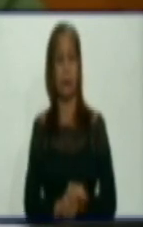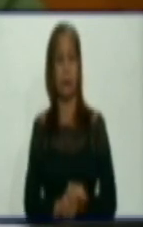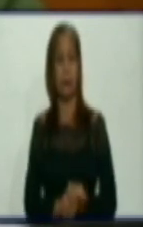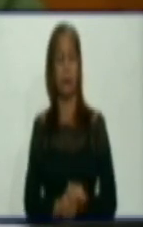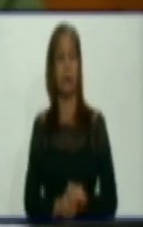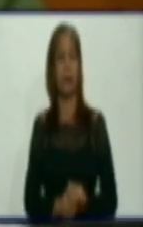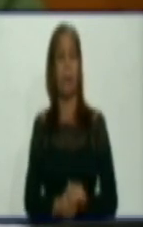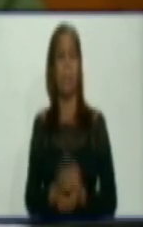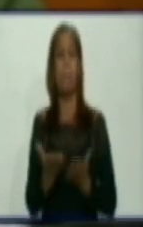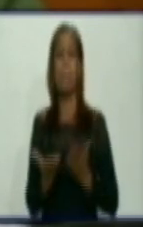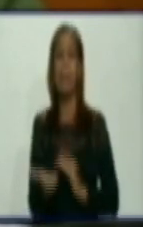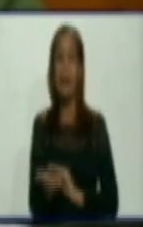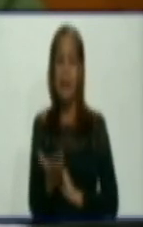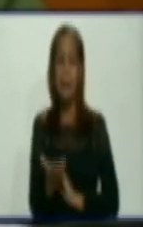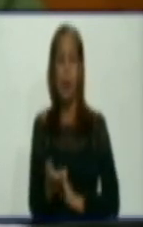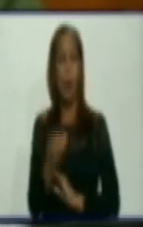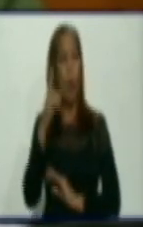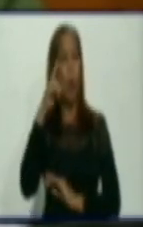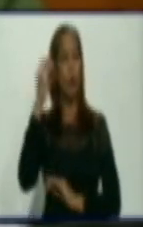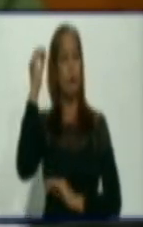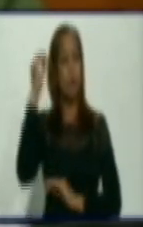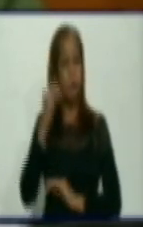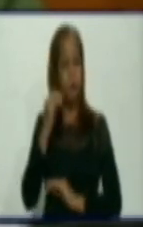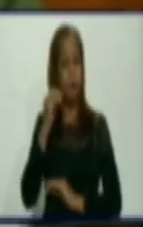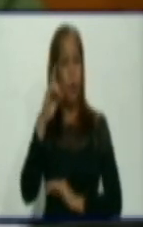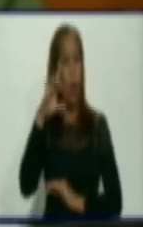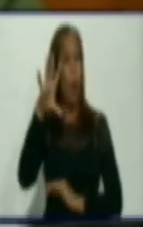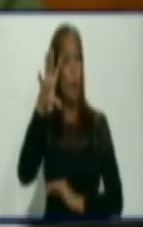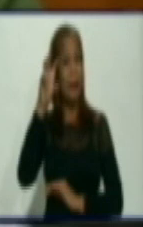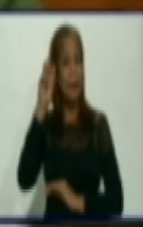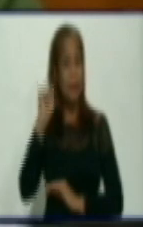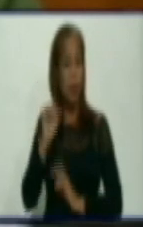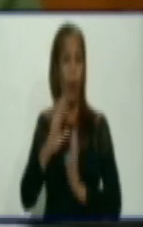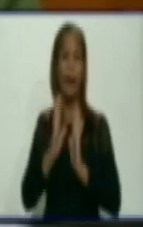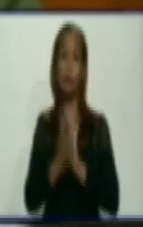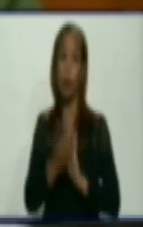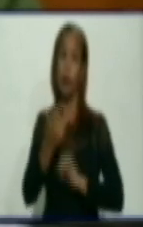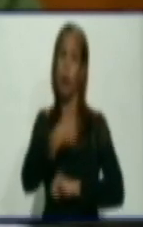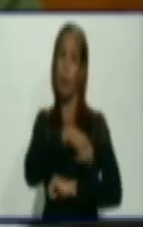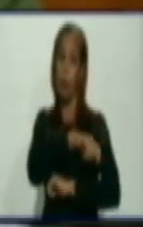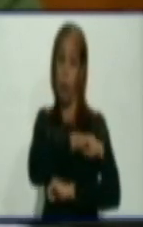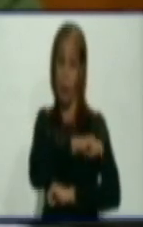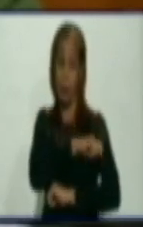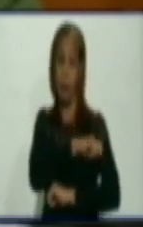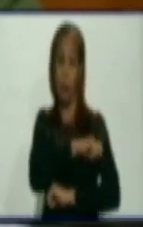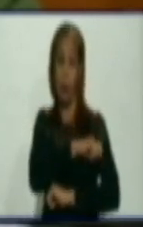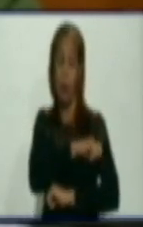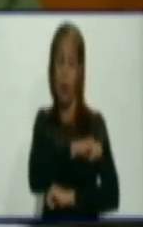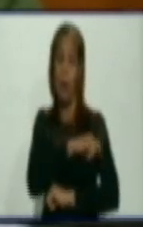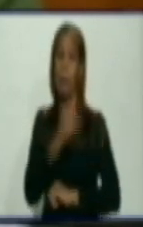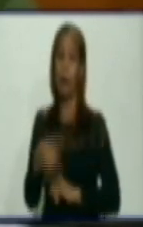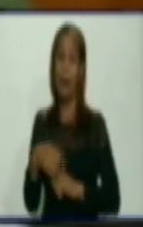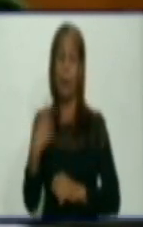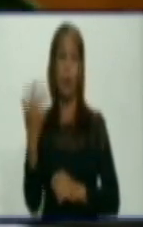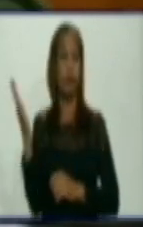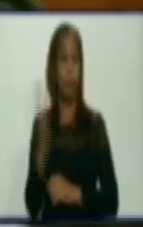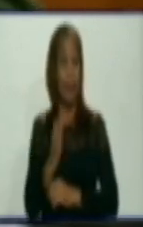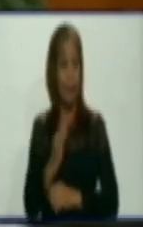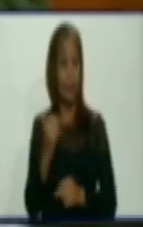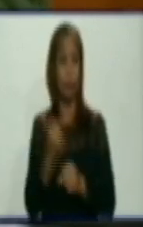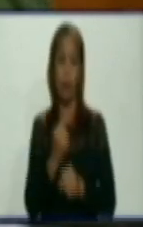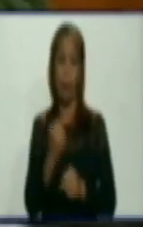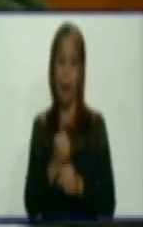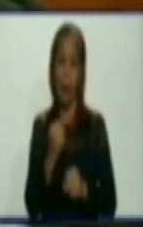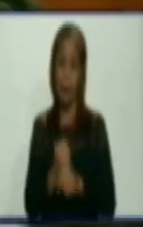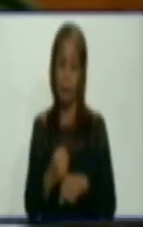comprensión de que aún siendo unos números que expresan el trabajo que se ha venido desarrollando, incorporando el